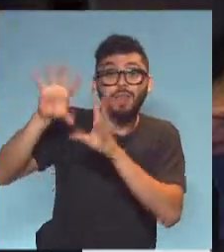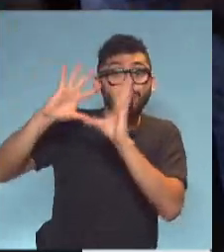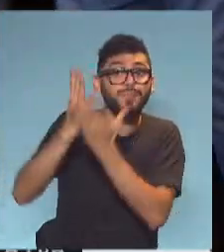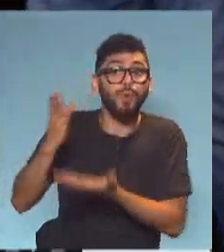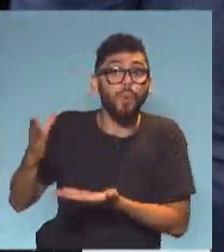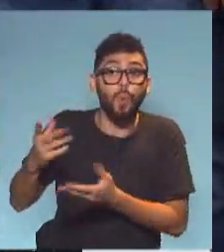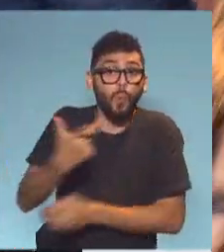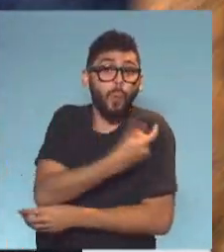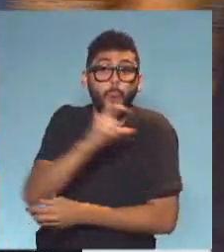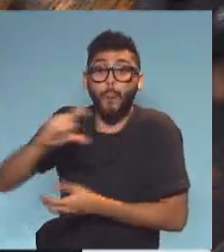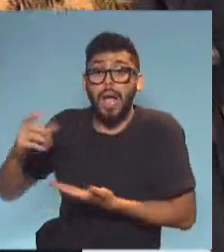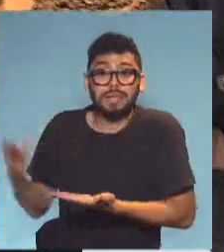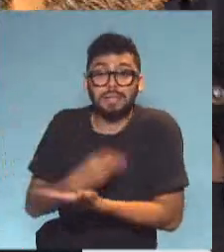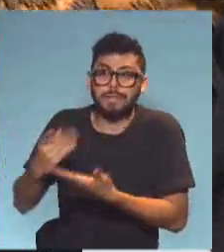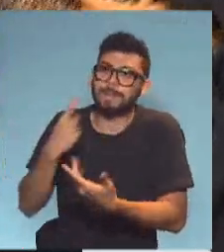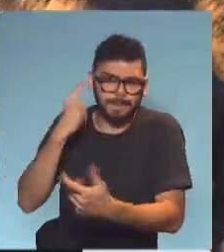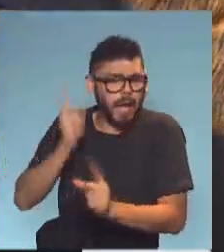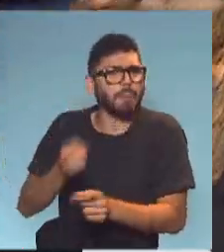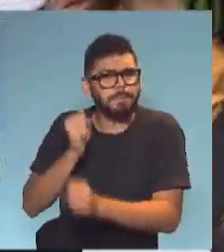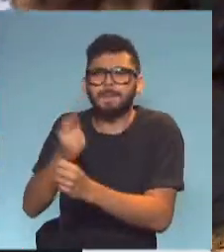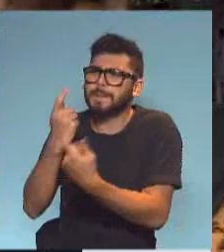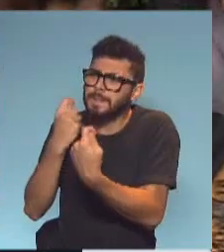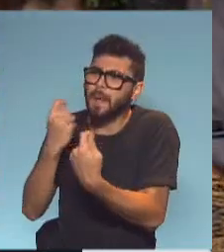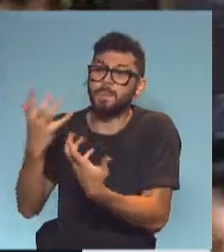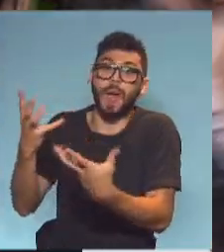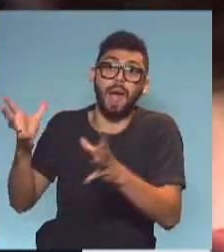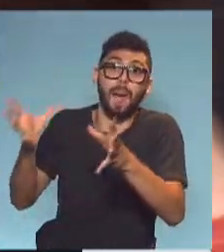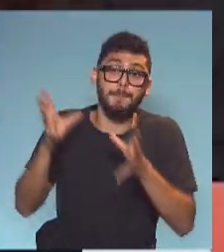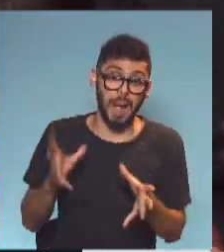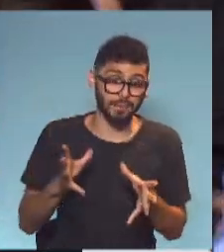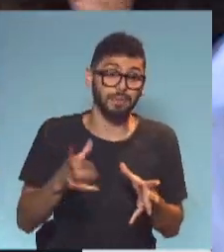de vacunas, recibir la mayor cantidad de vacunas posibles y seguir trabajando para escalar la vacunación.